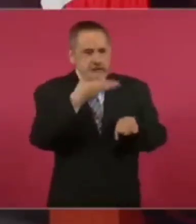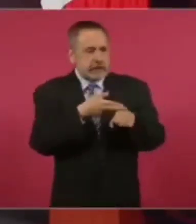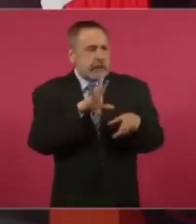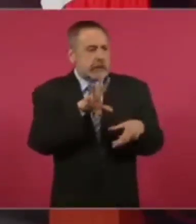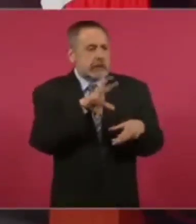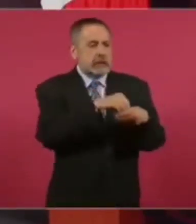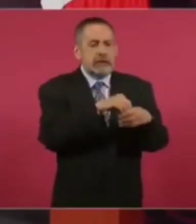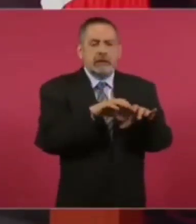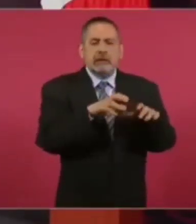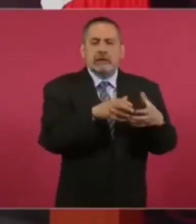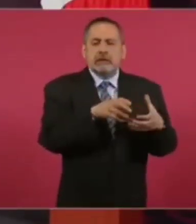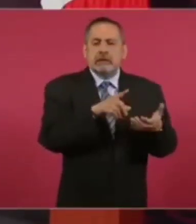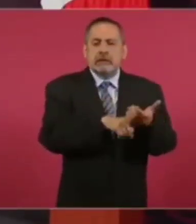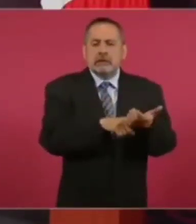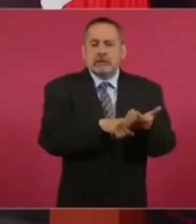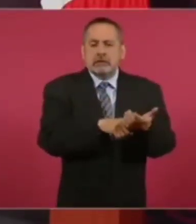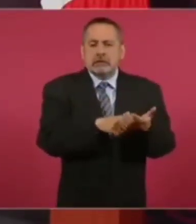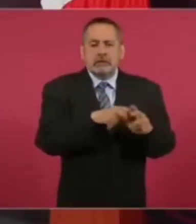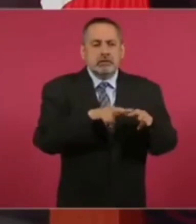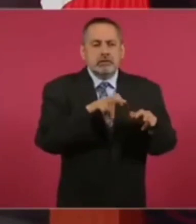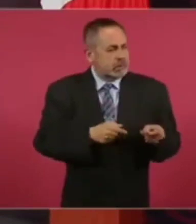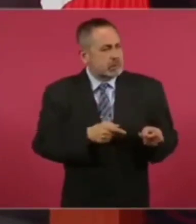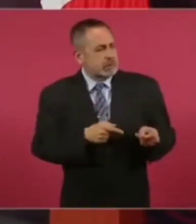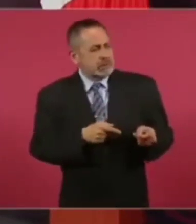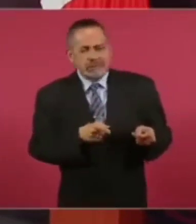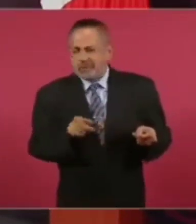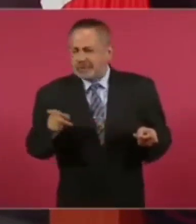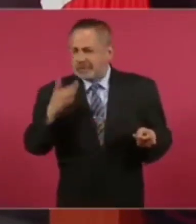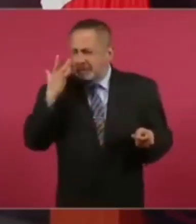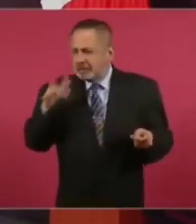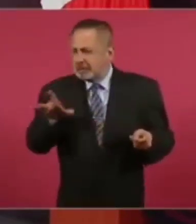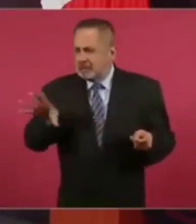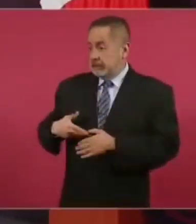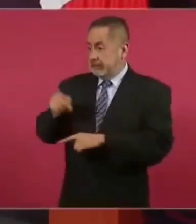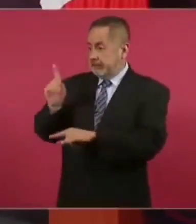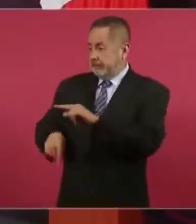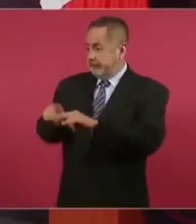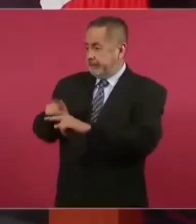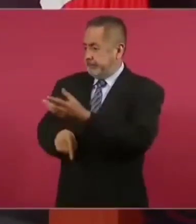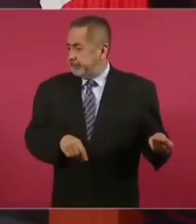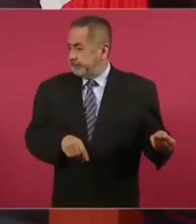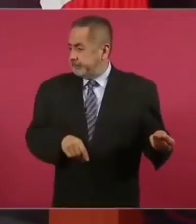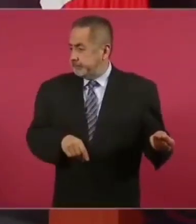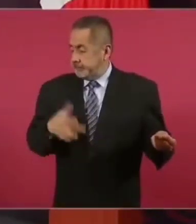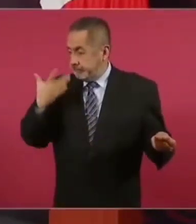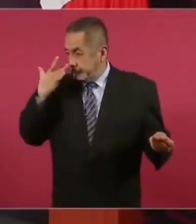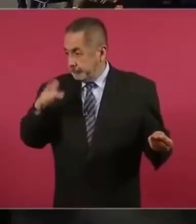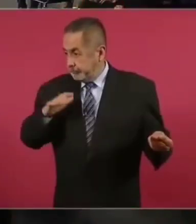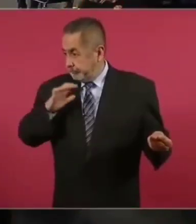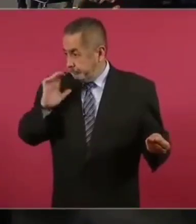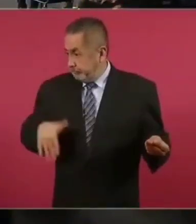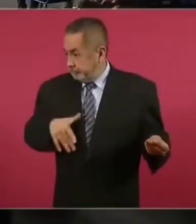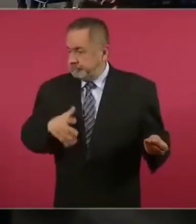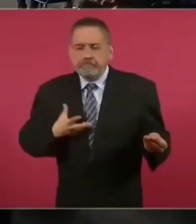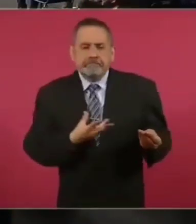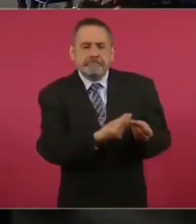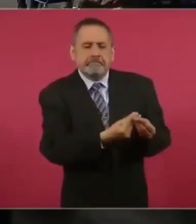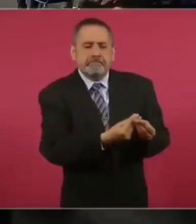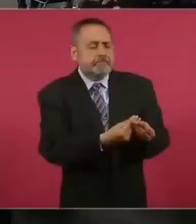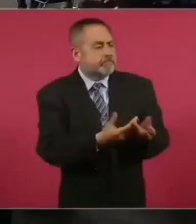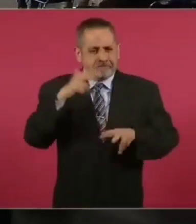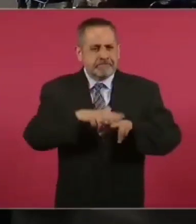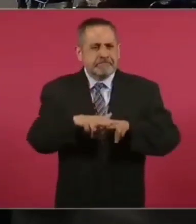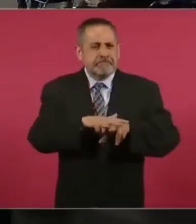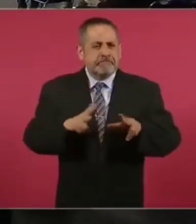las empresas extranjeras ferrocarrileras a las que les entregó los trenes de carga del